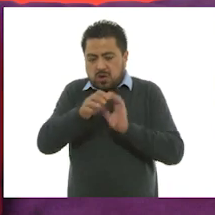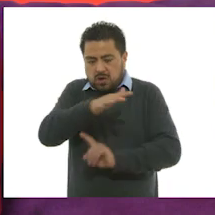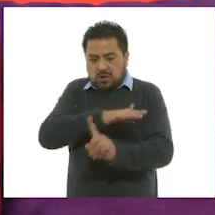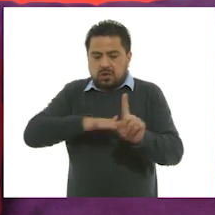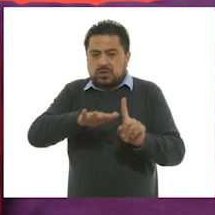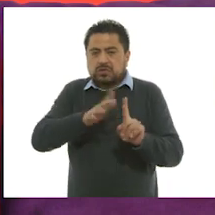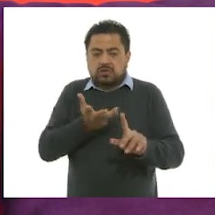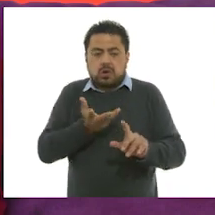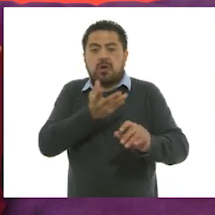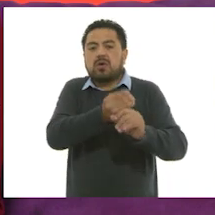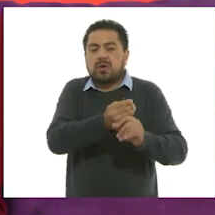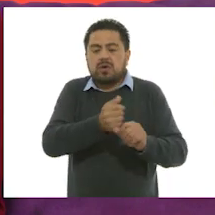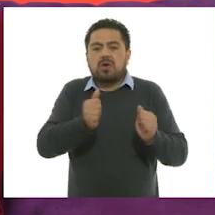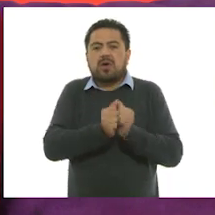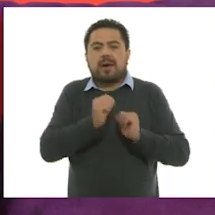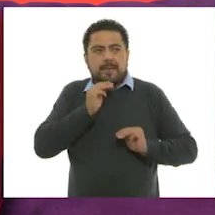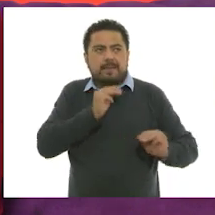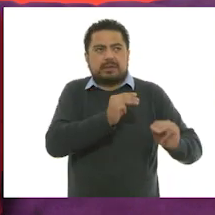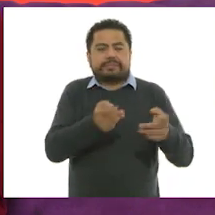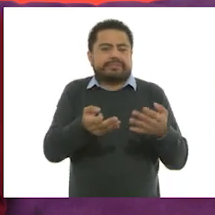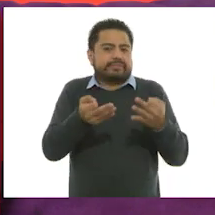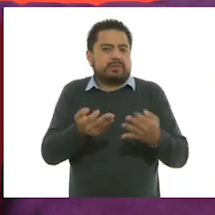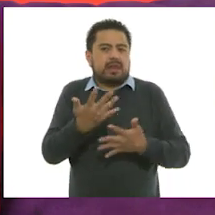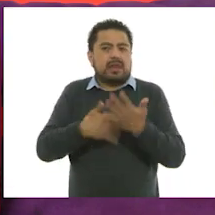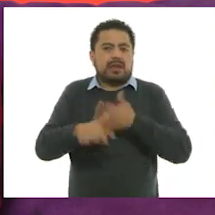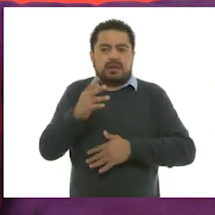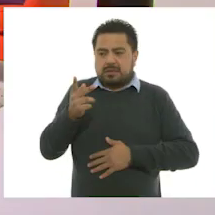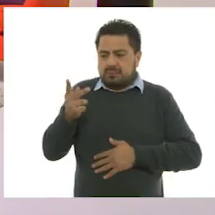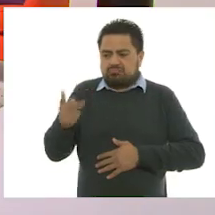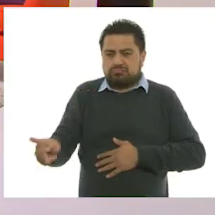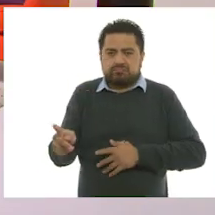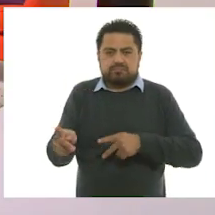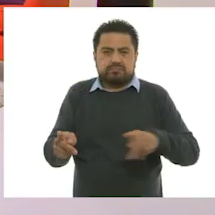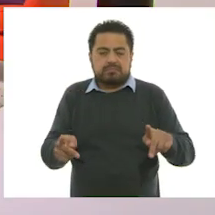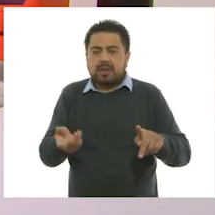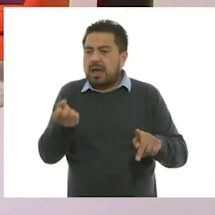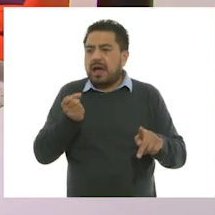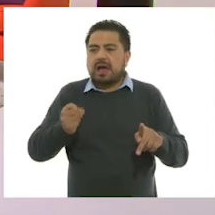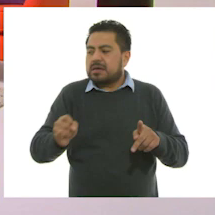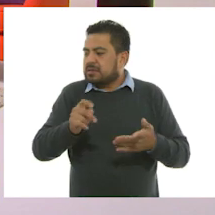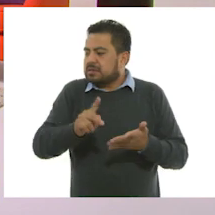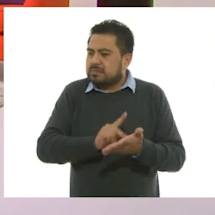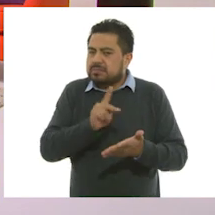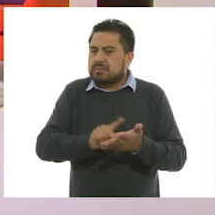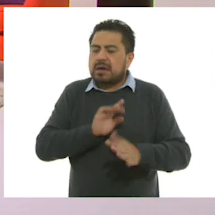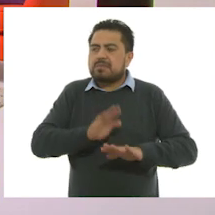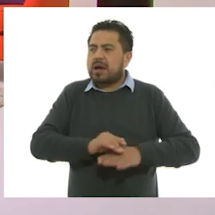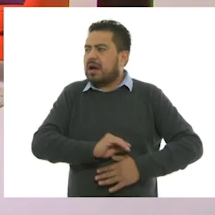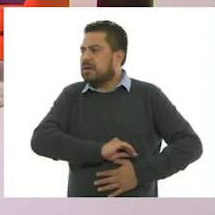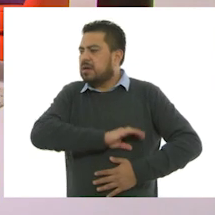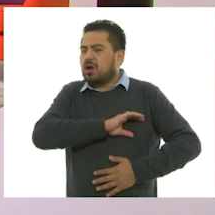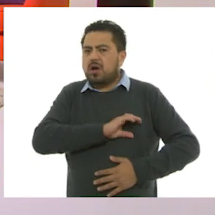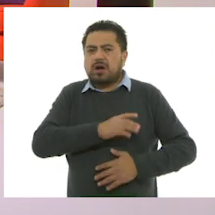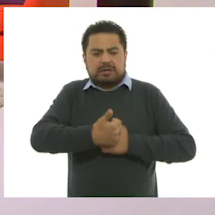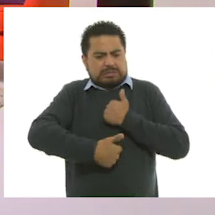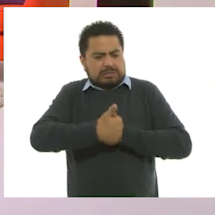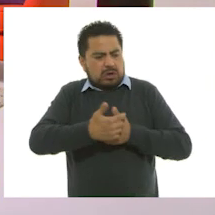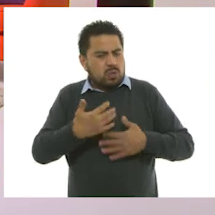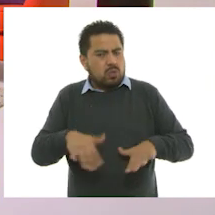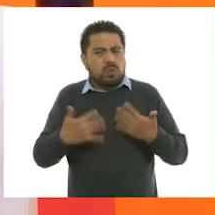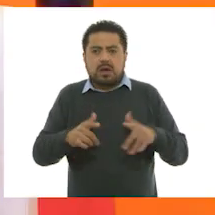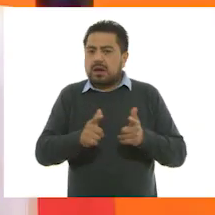contexto, complementamos con mensajes reales en su lengua. Así, cada vez van enriqueciendo su competencia